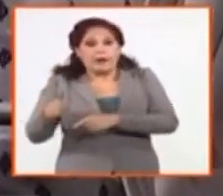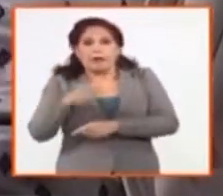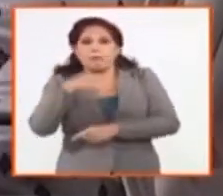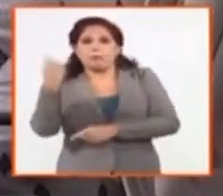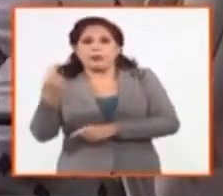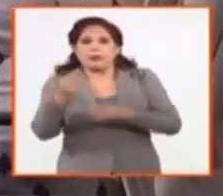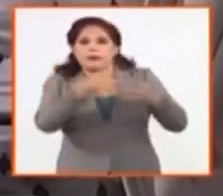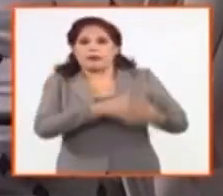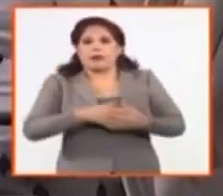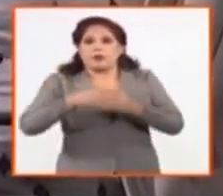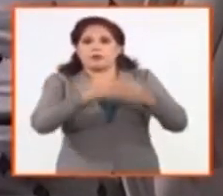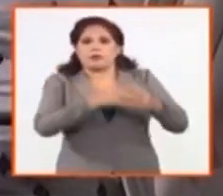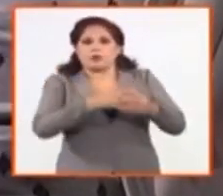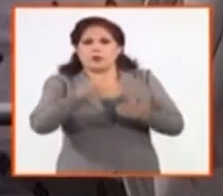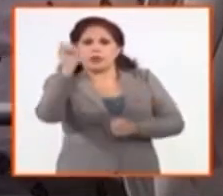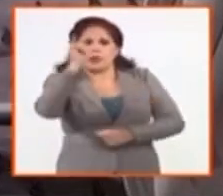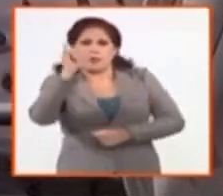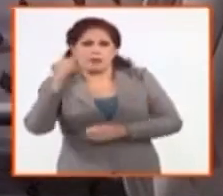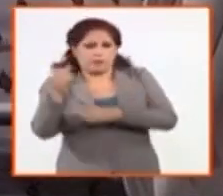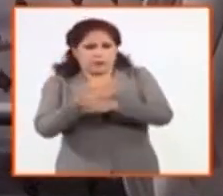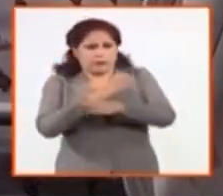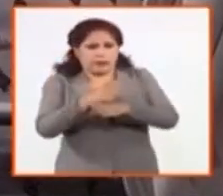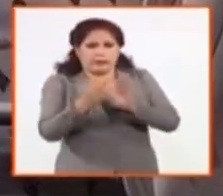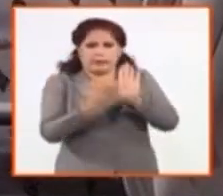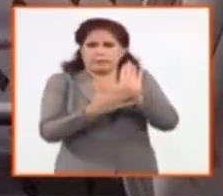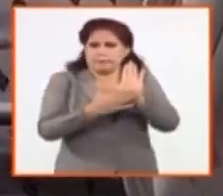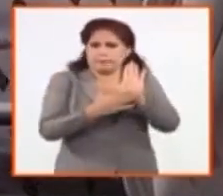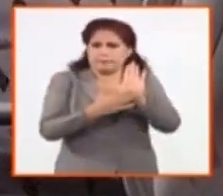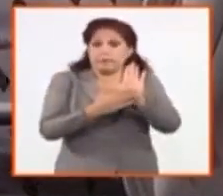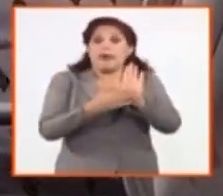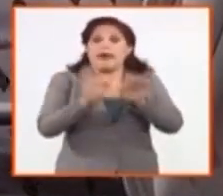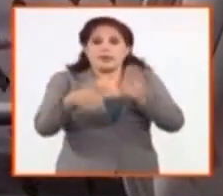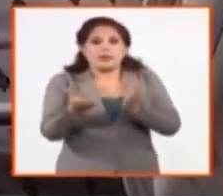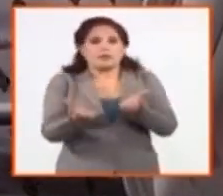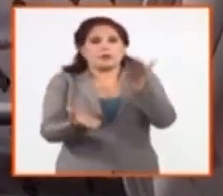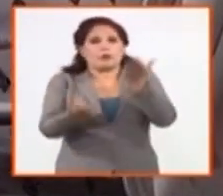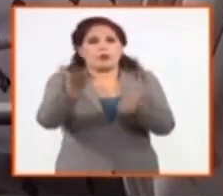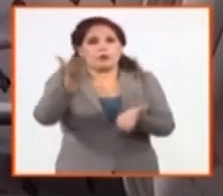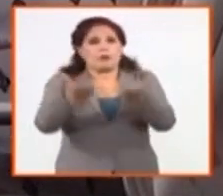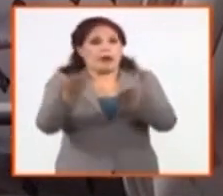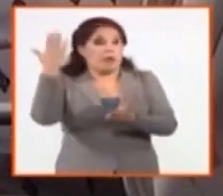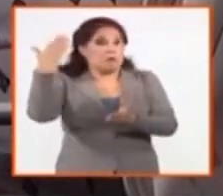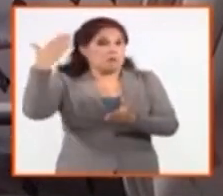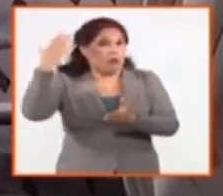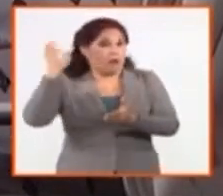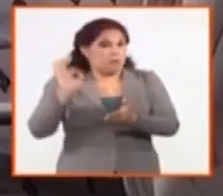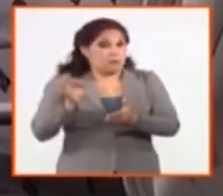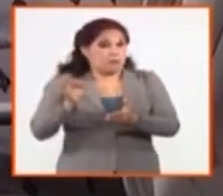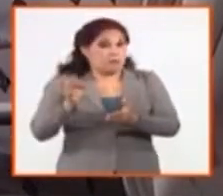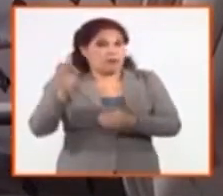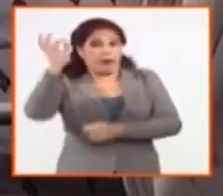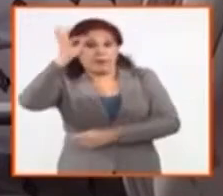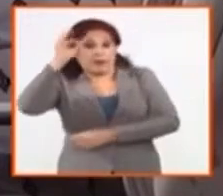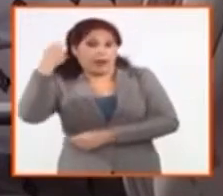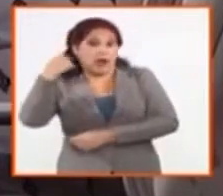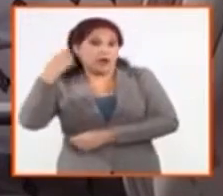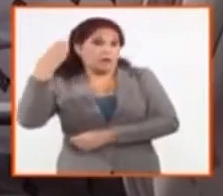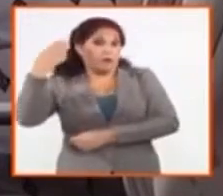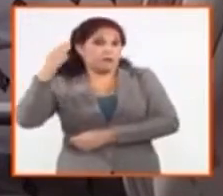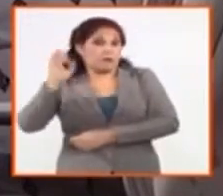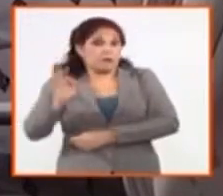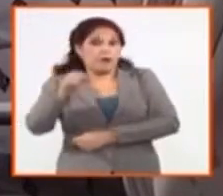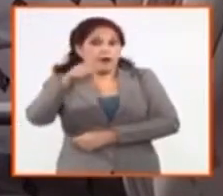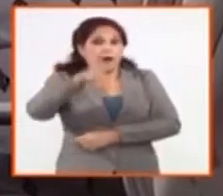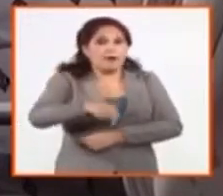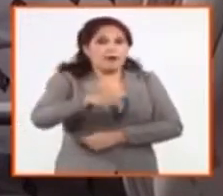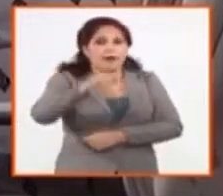imágenes que hemos visto. Y se ha comparado mucho lo que sucedió en Afganistán en los últimos días con lo sucedido en